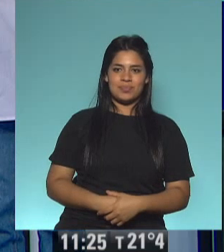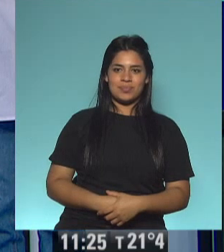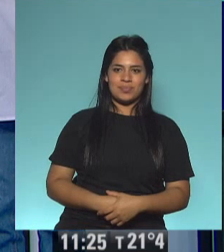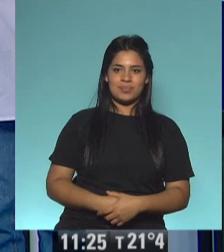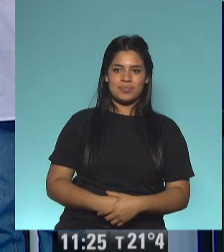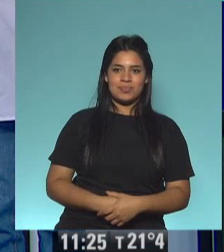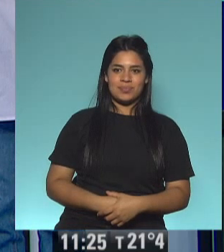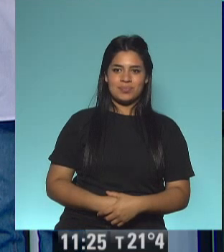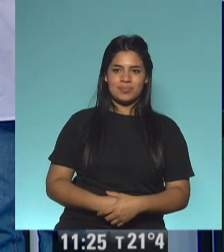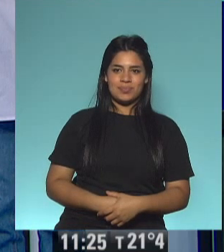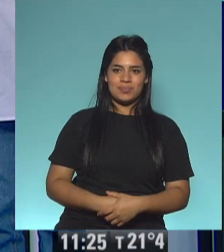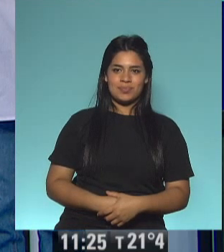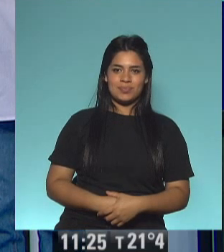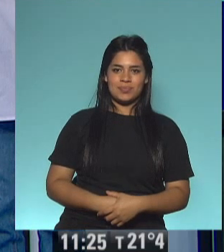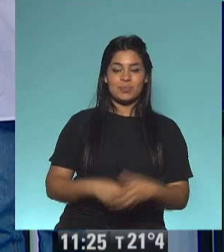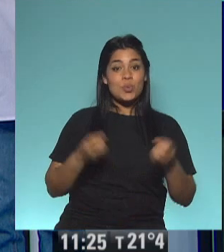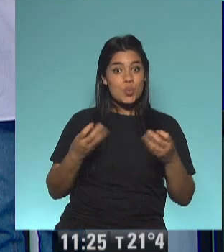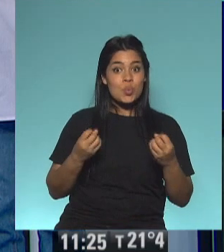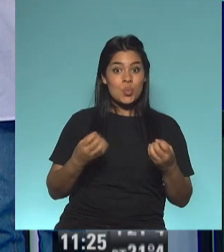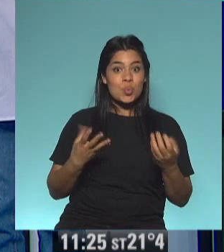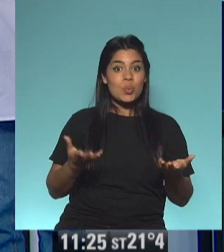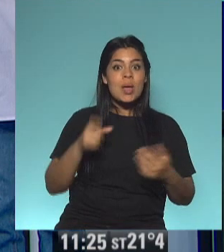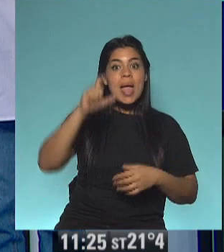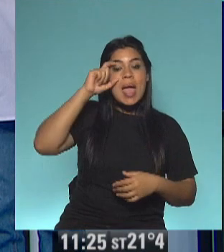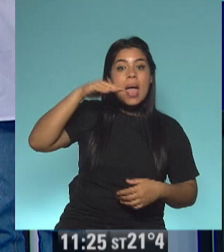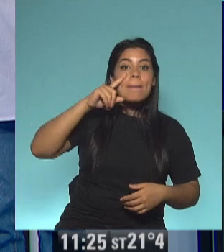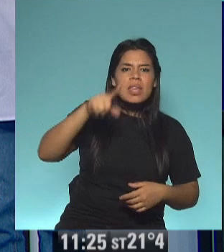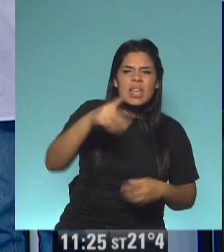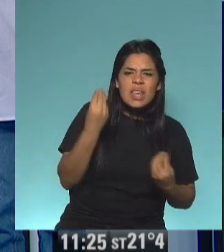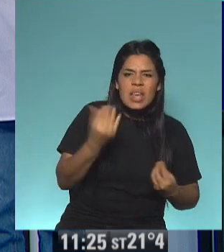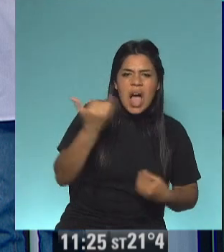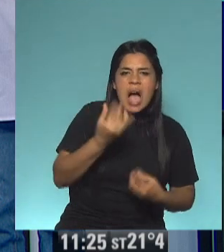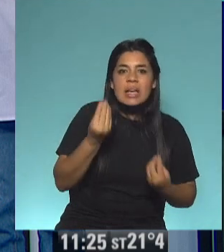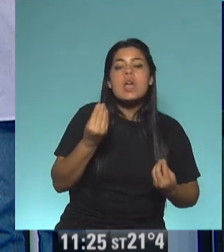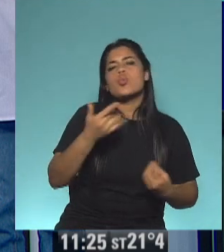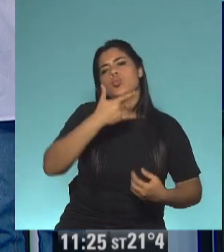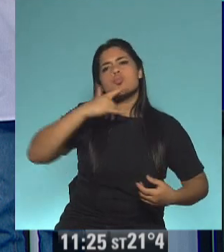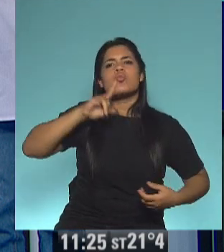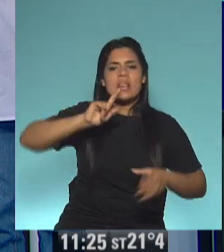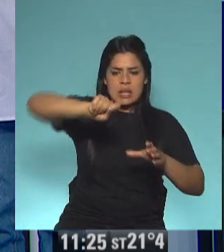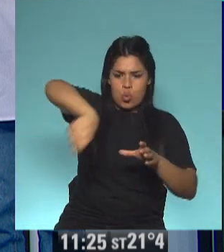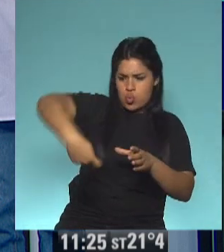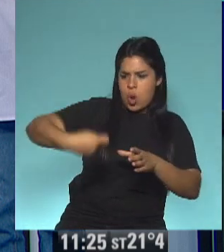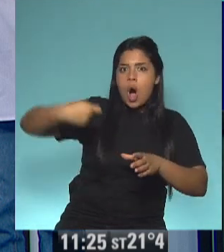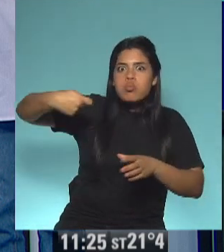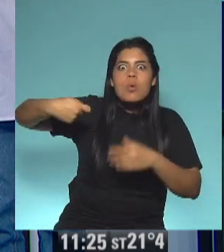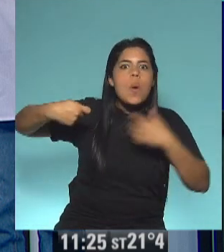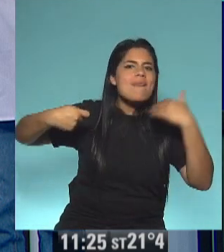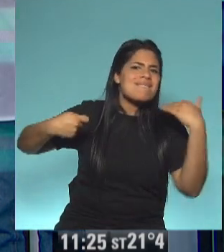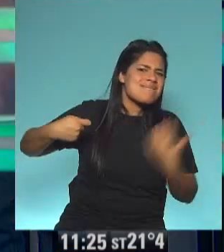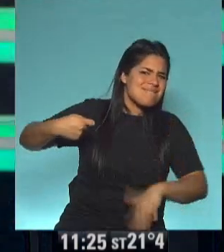3. Uy, Emi, pero mira, Emi, lo que tiene, una cucharada de dulce de leche. Uy, qué rico.